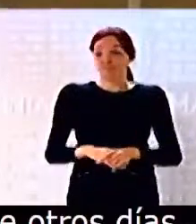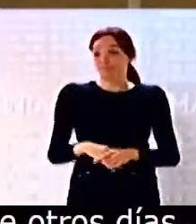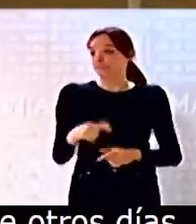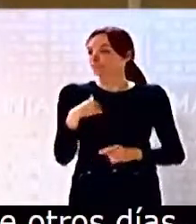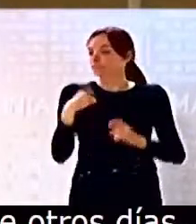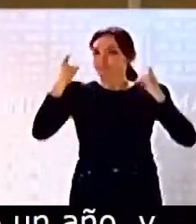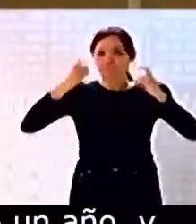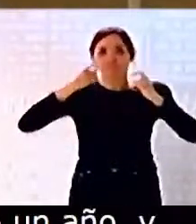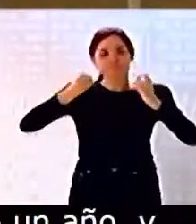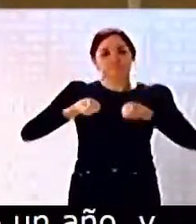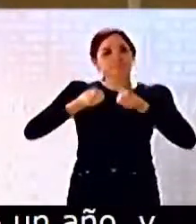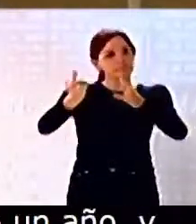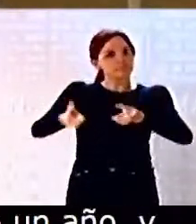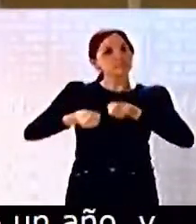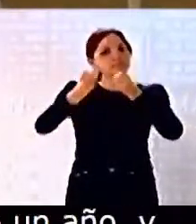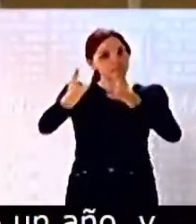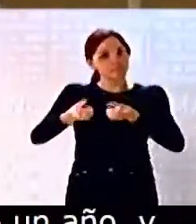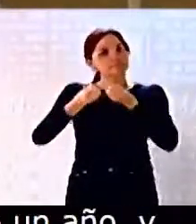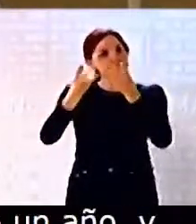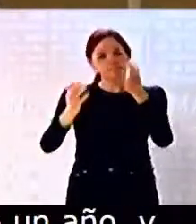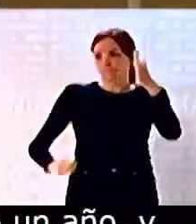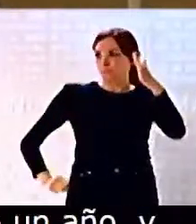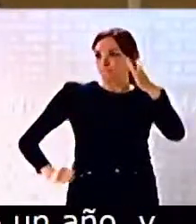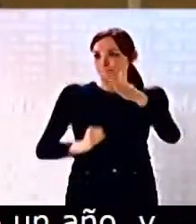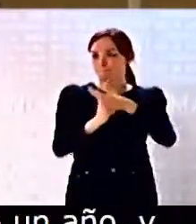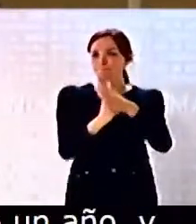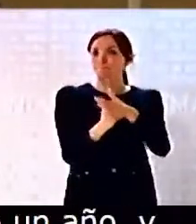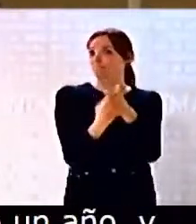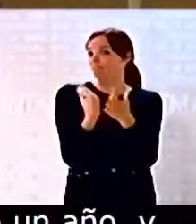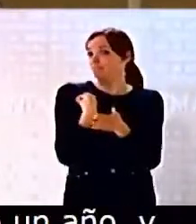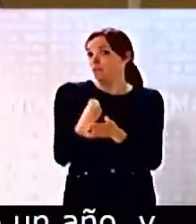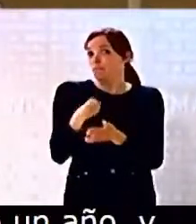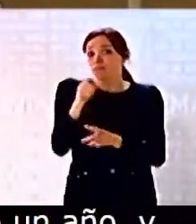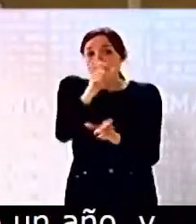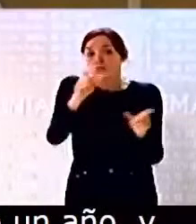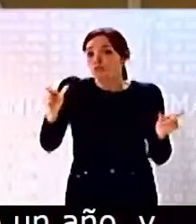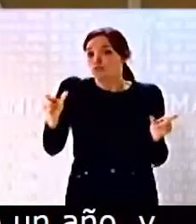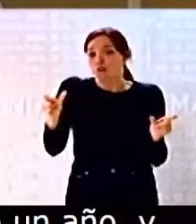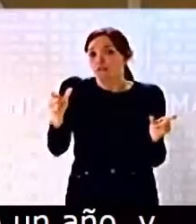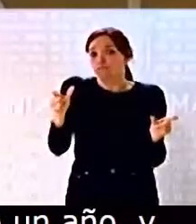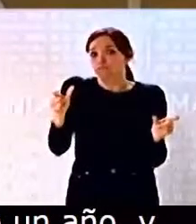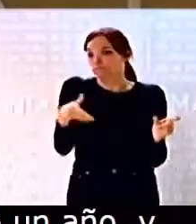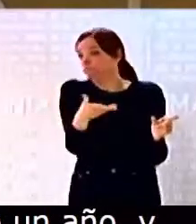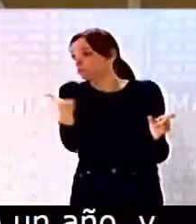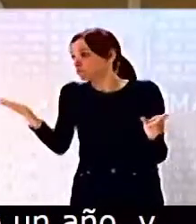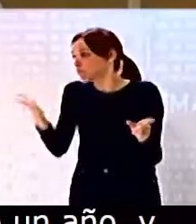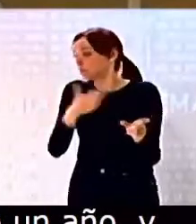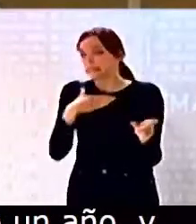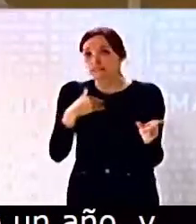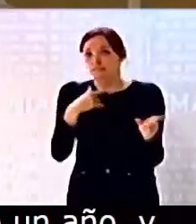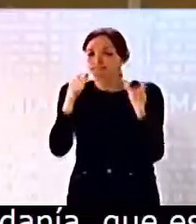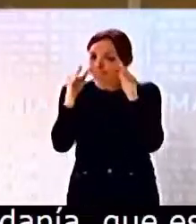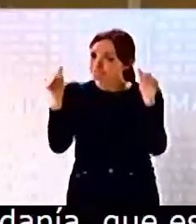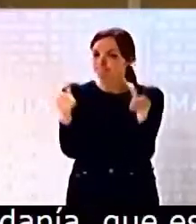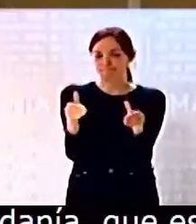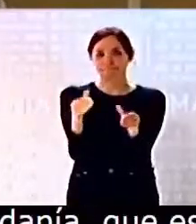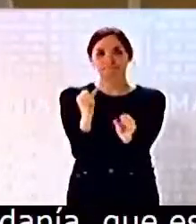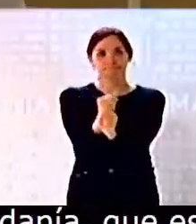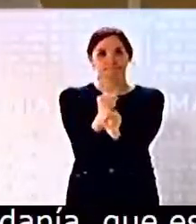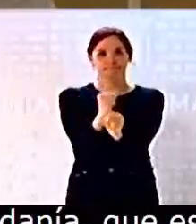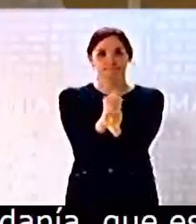a dar toda la información que solicite la ciudadanía, que es lo que me preocupa, y a cumplir con los